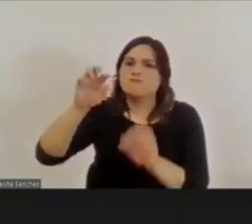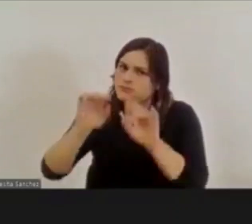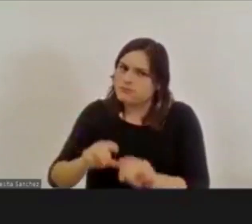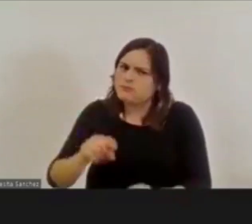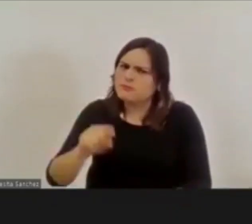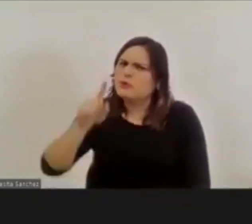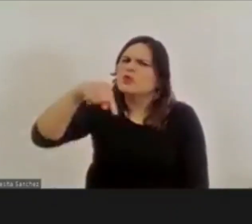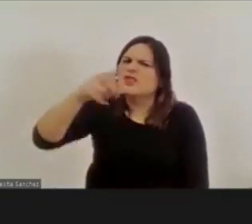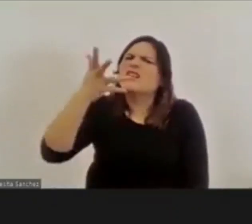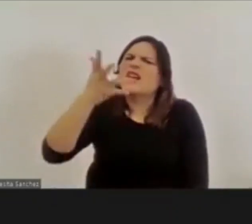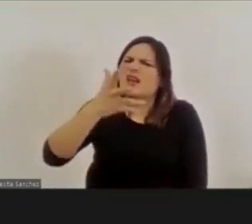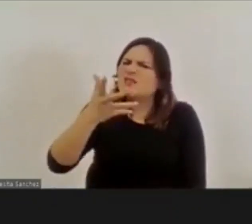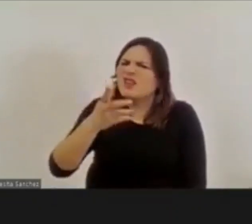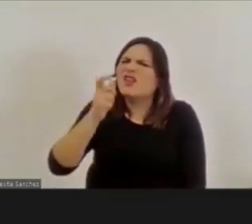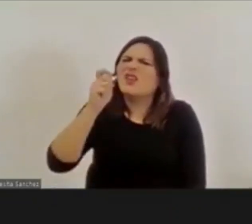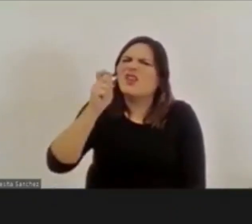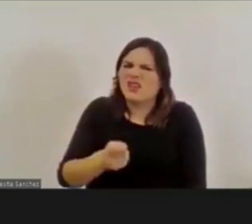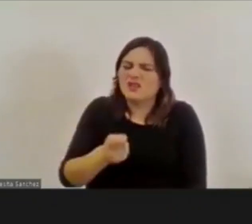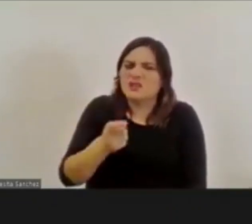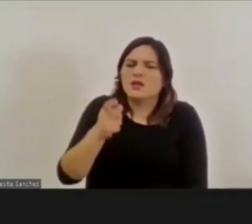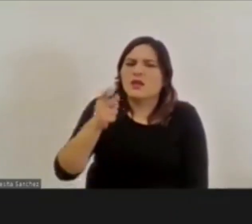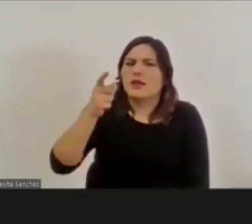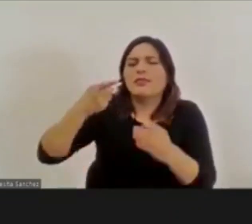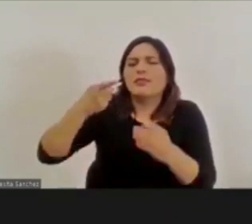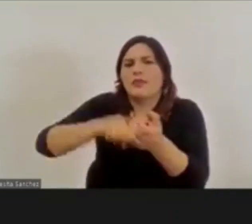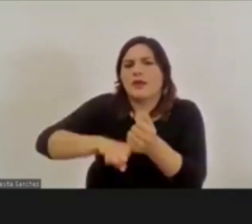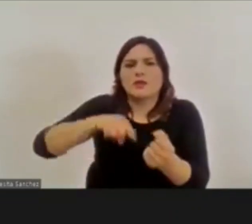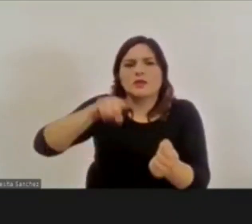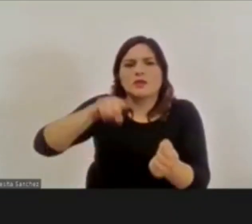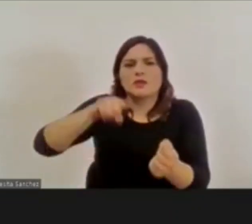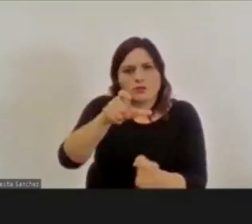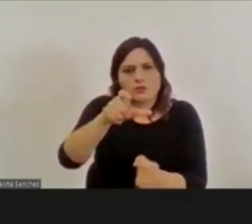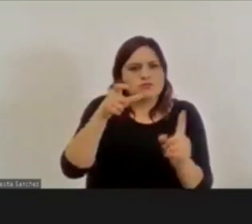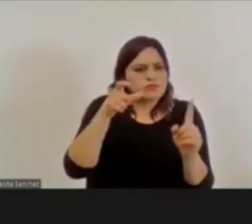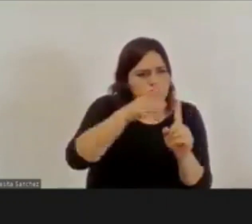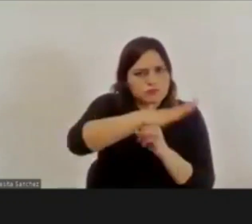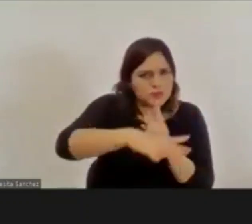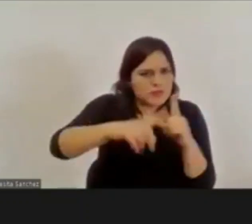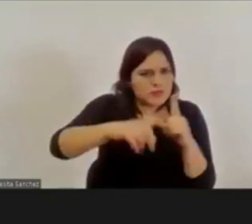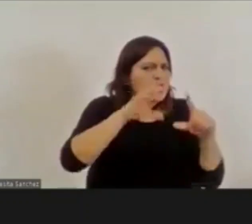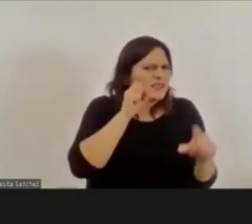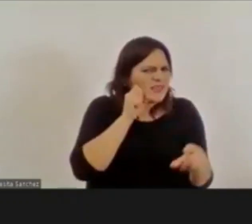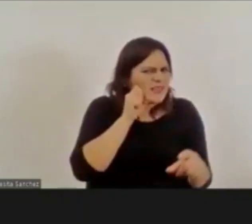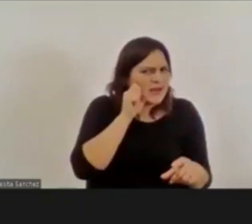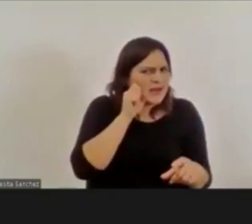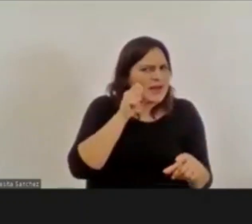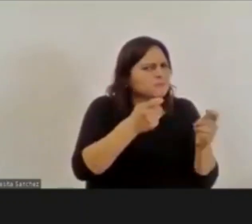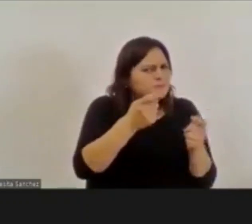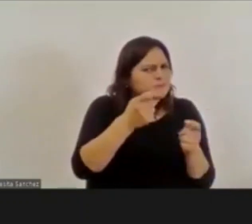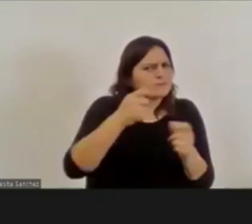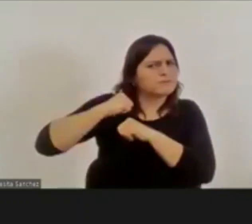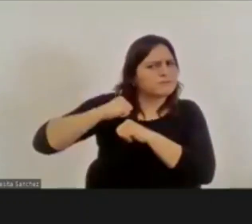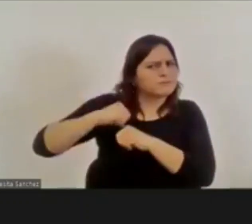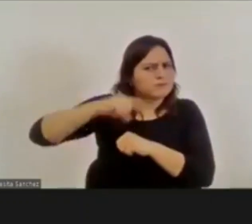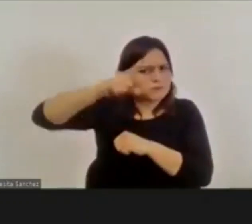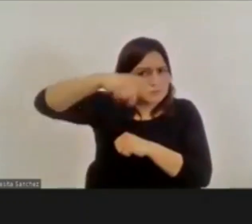ustedes desde sus unidades de protección civil, de las coordinaciones, que nosotros podamos